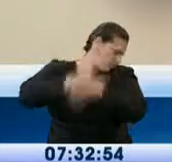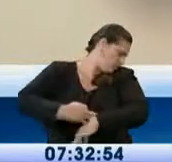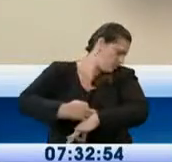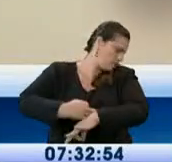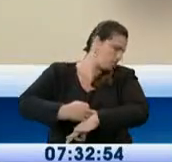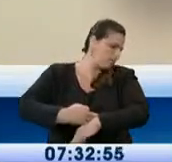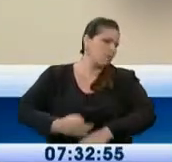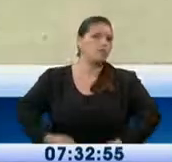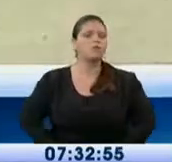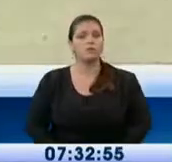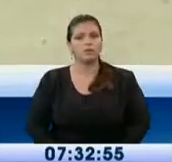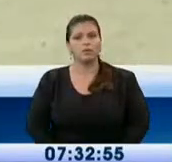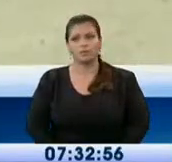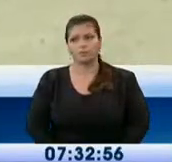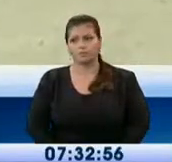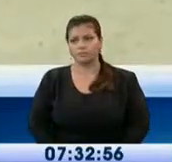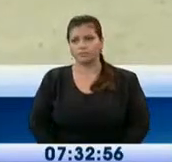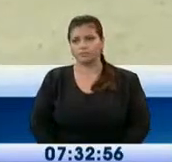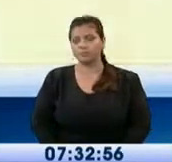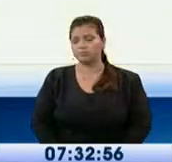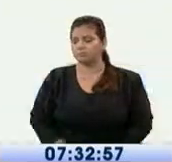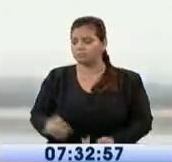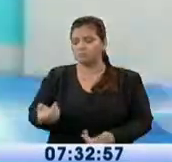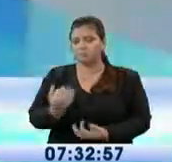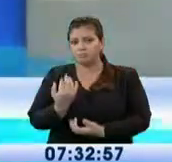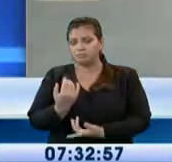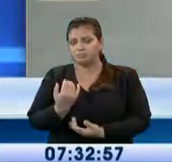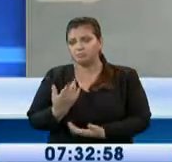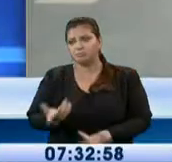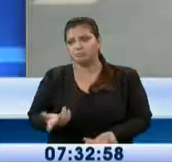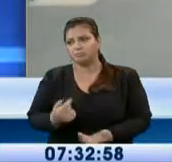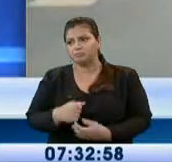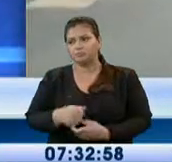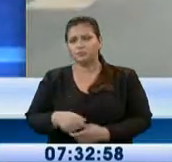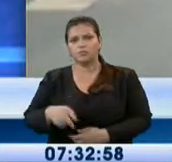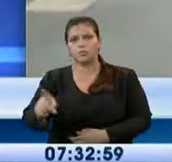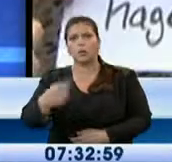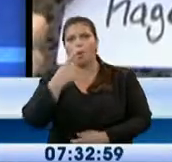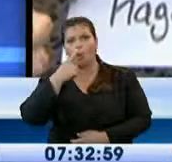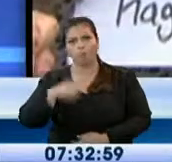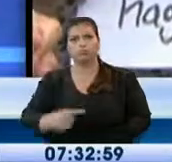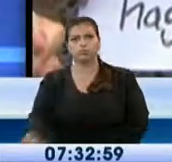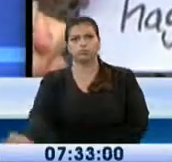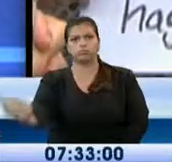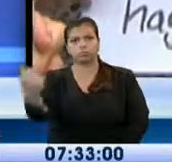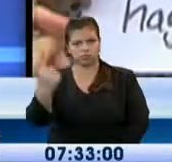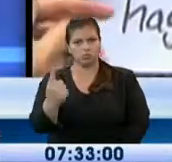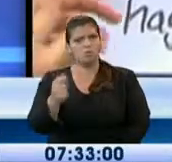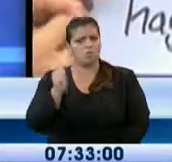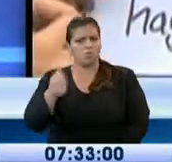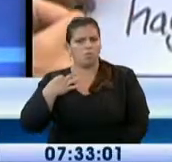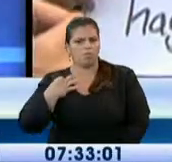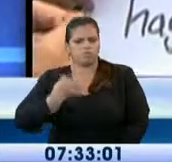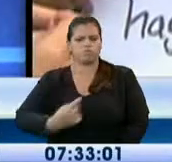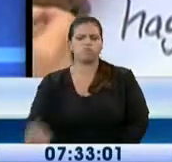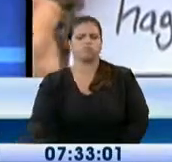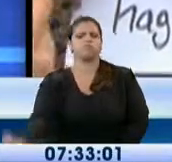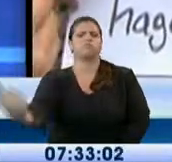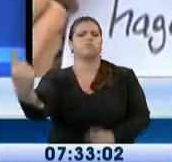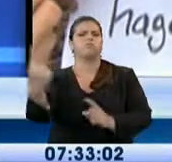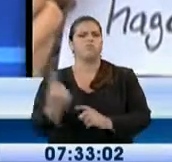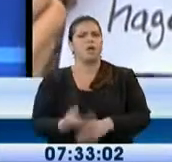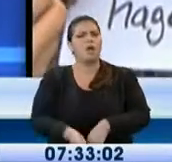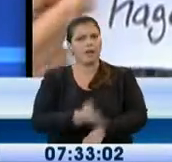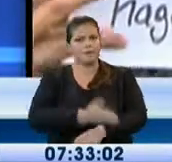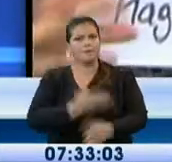lo último que yo sé es que él está esperando presentarse, porque de hecho creo que se va a presentar, que la cita para la